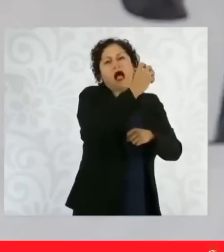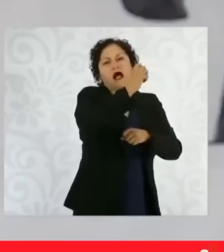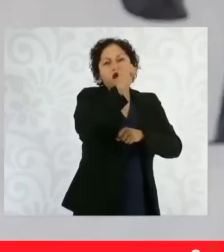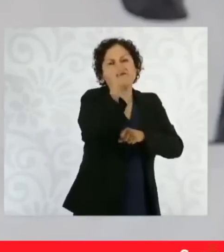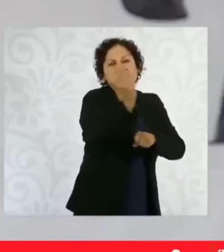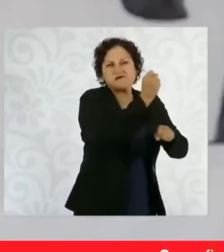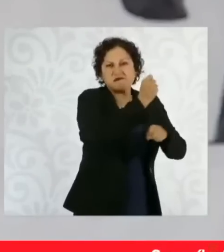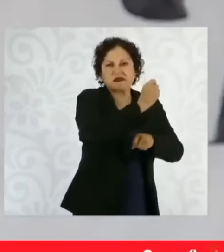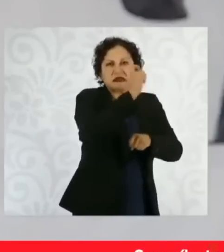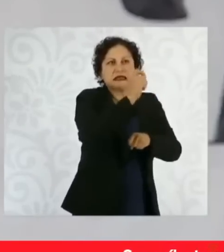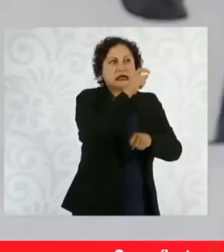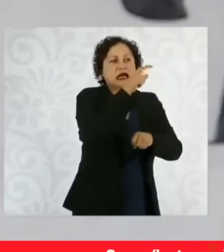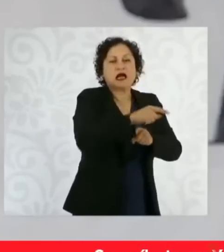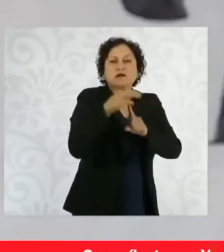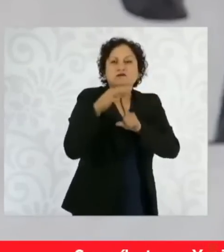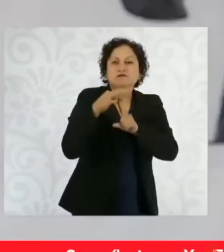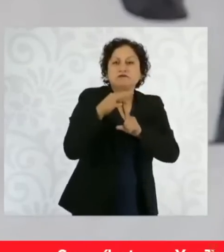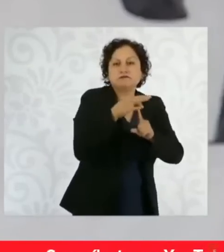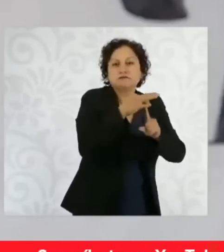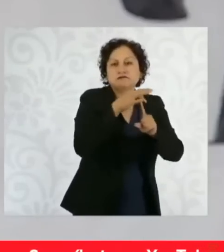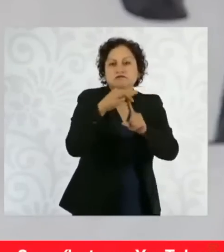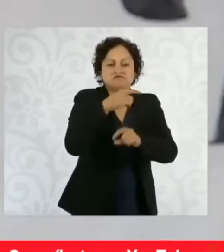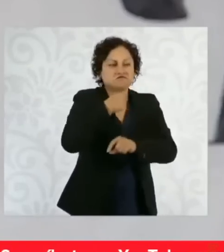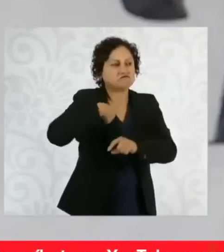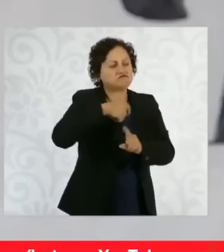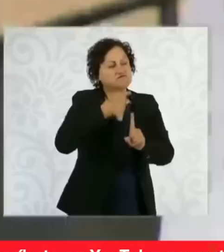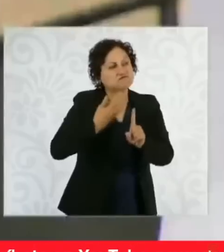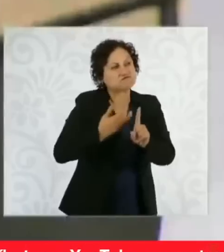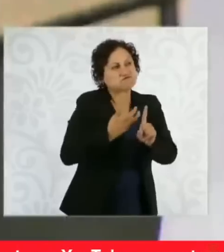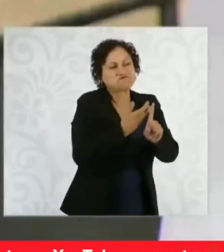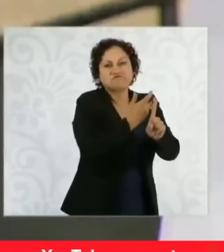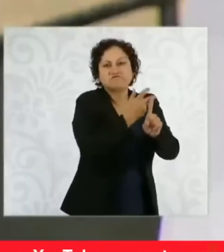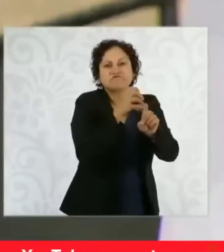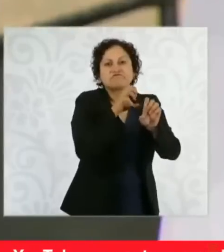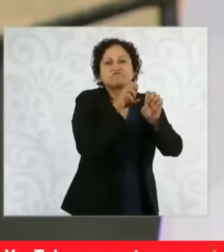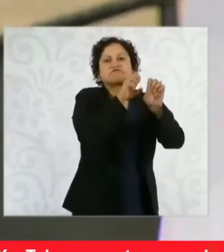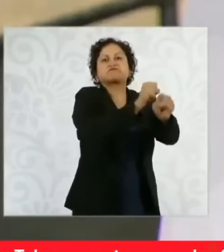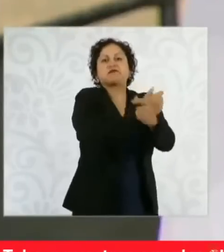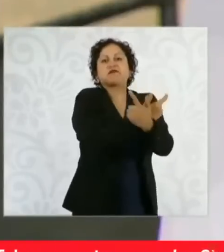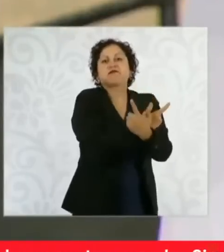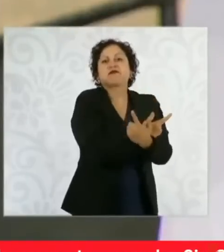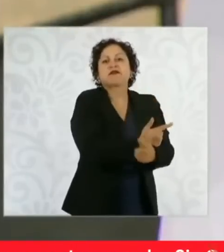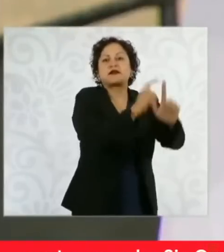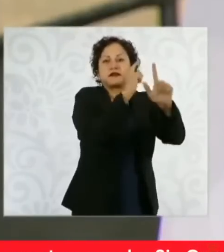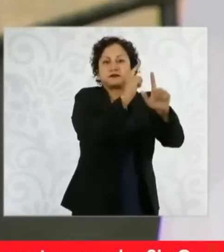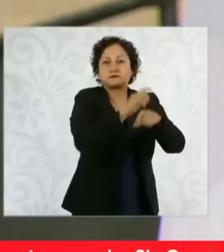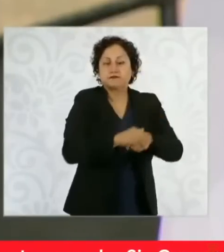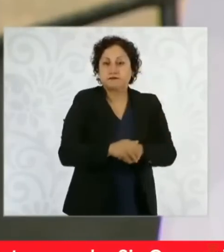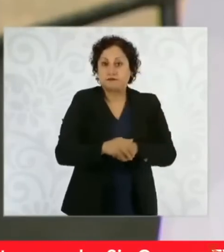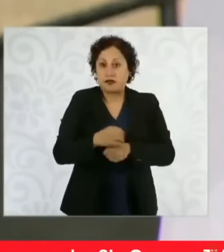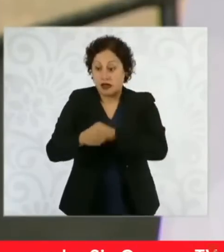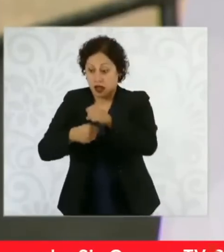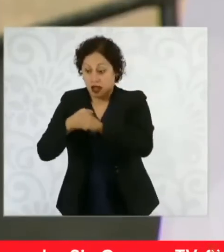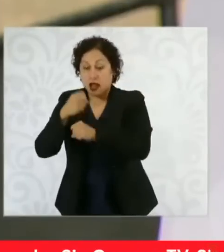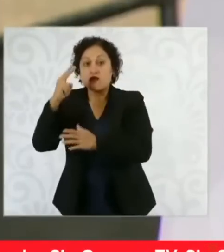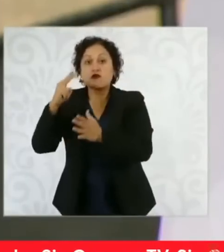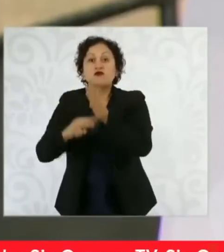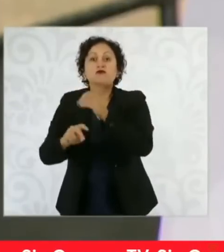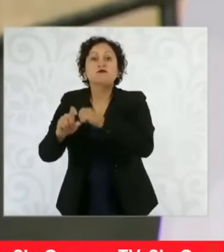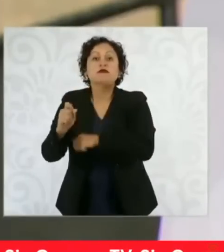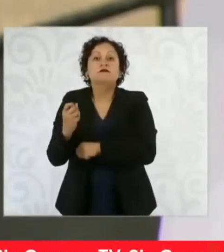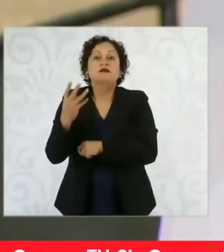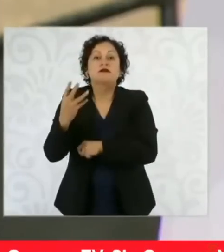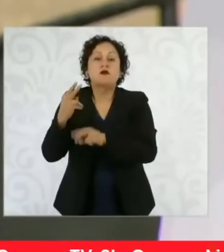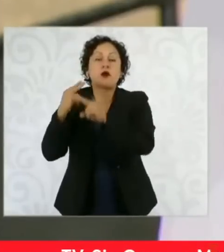supo conducir el inicio de nuestra libertad. Este año conmemoramos 200